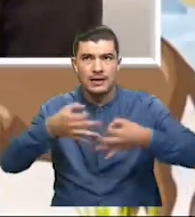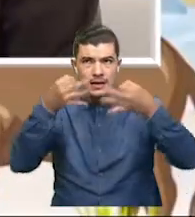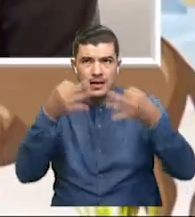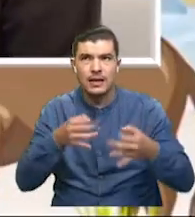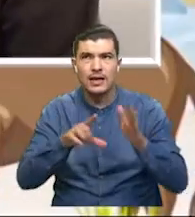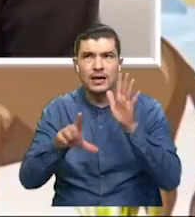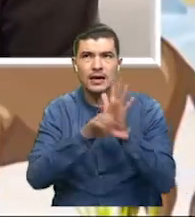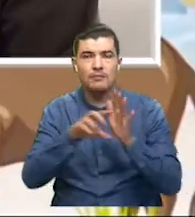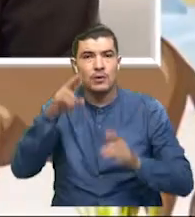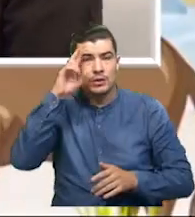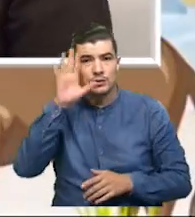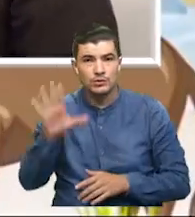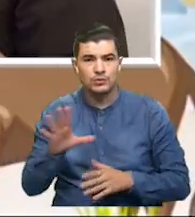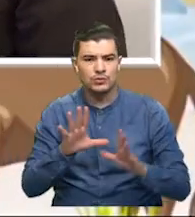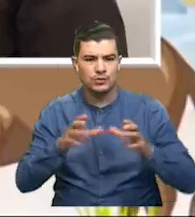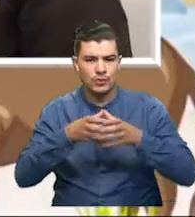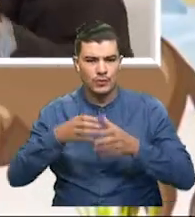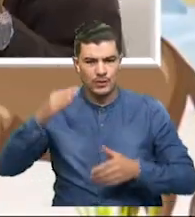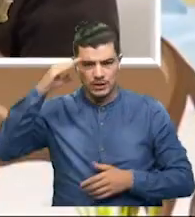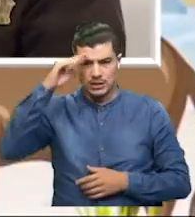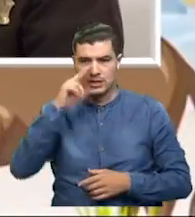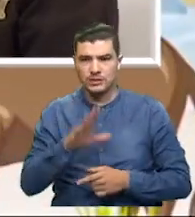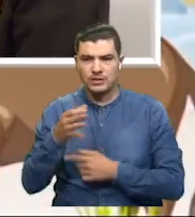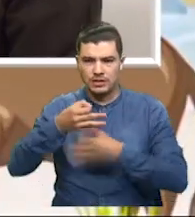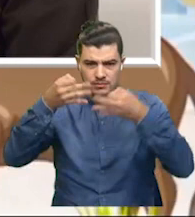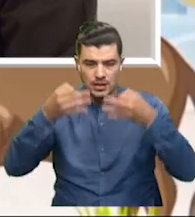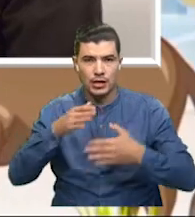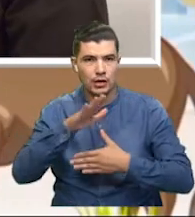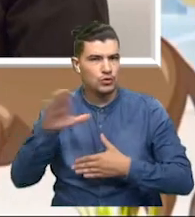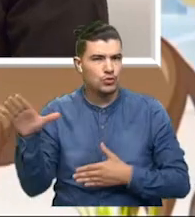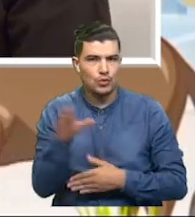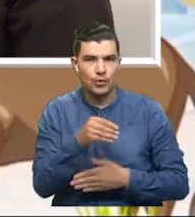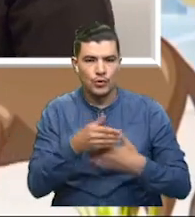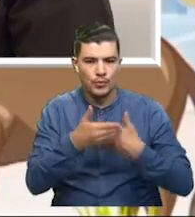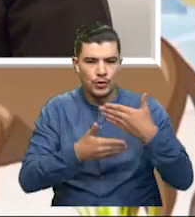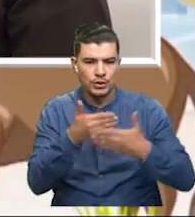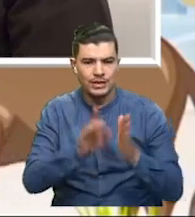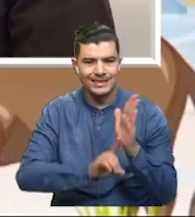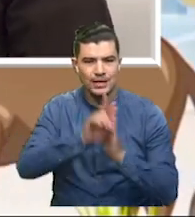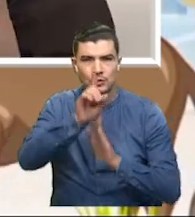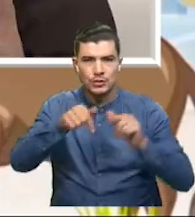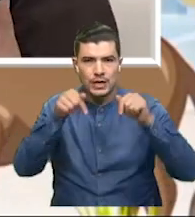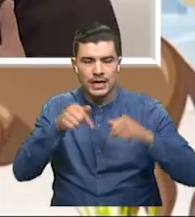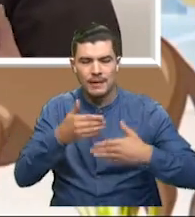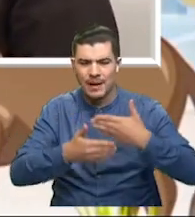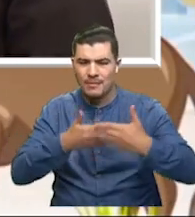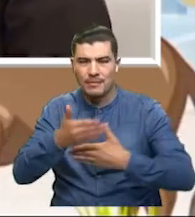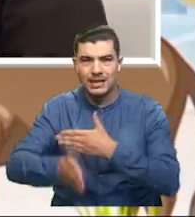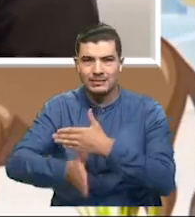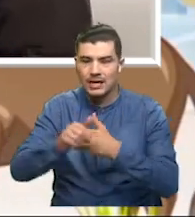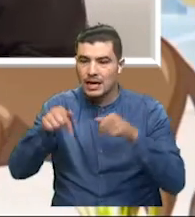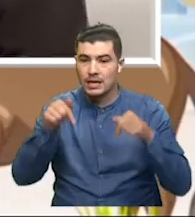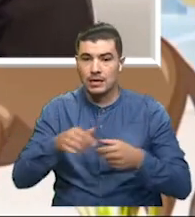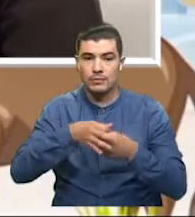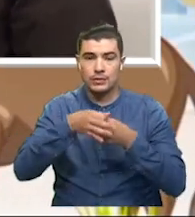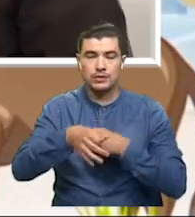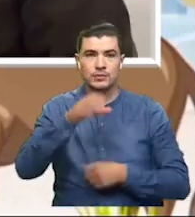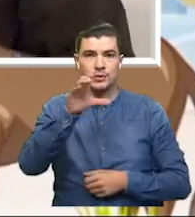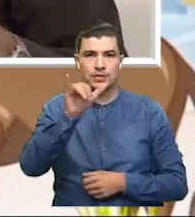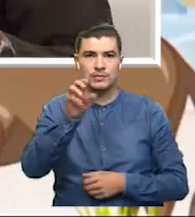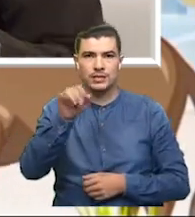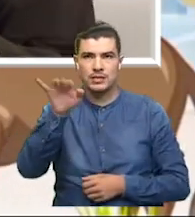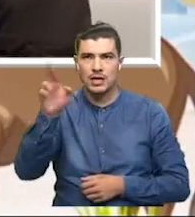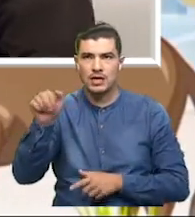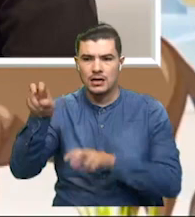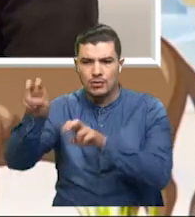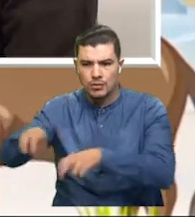las autoridades constituidas y, por supuesto, todo el progreso y desarrollo que se vive constantemente. Cimitarra es un municipio agrícola,